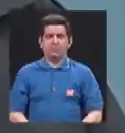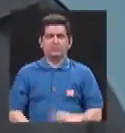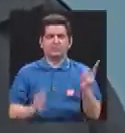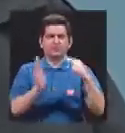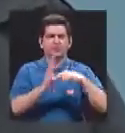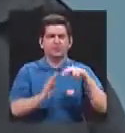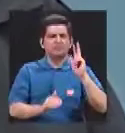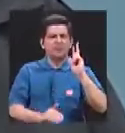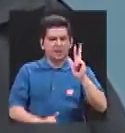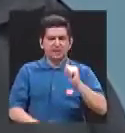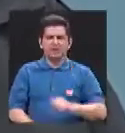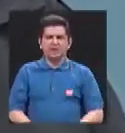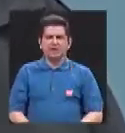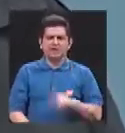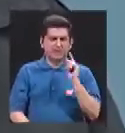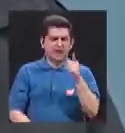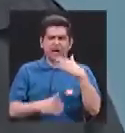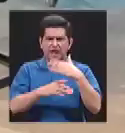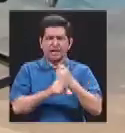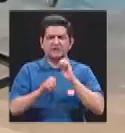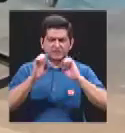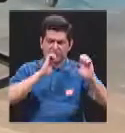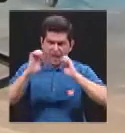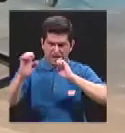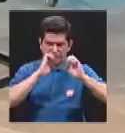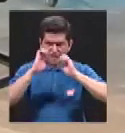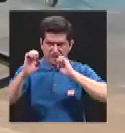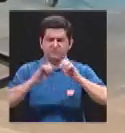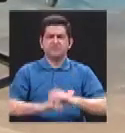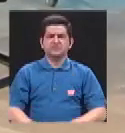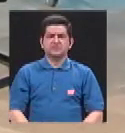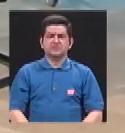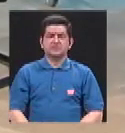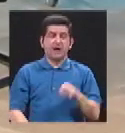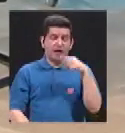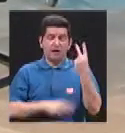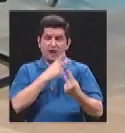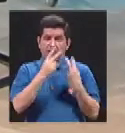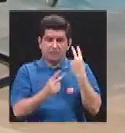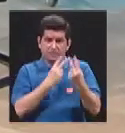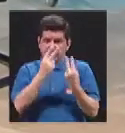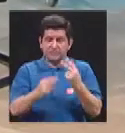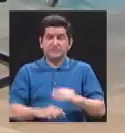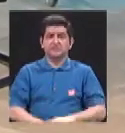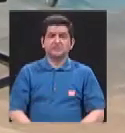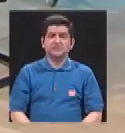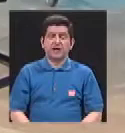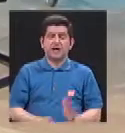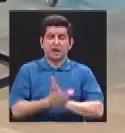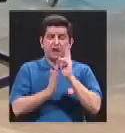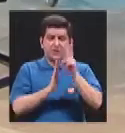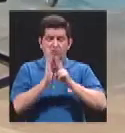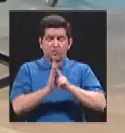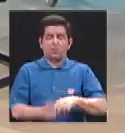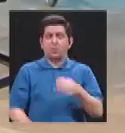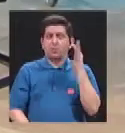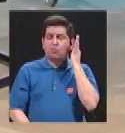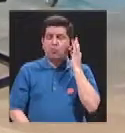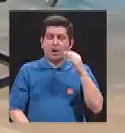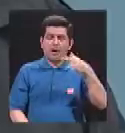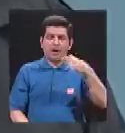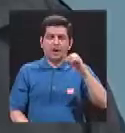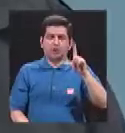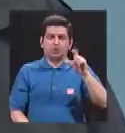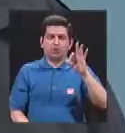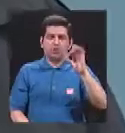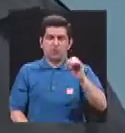Cinemateca. En el 2003 le realizamos una entrevista porque nos visitó con el documental Las Mujeres